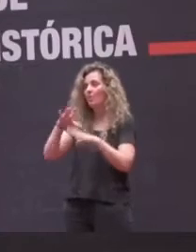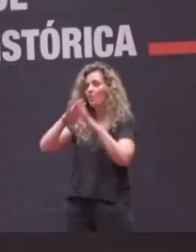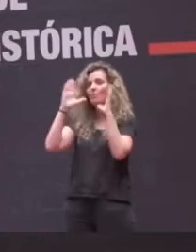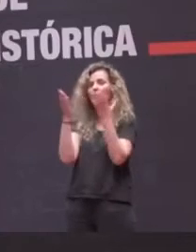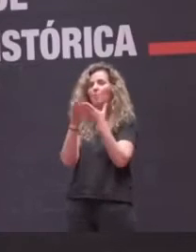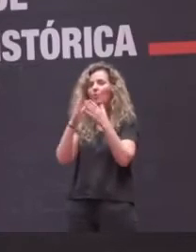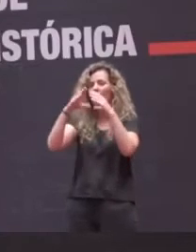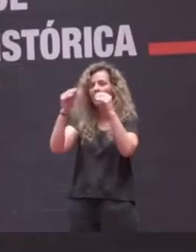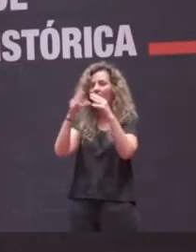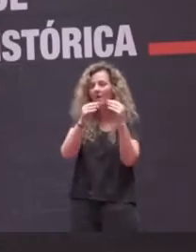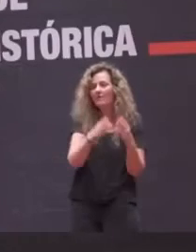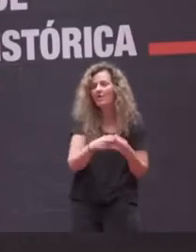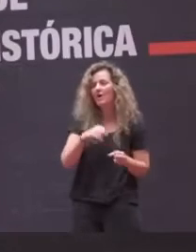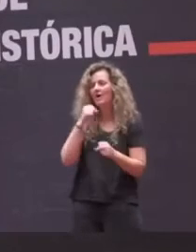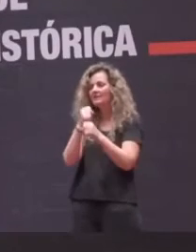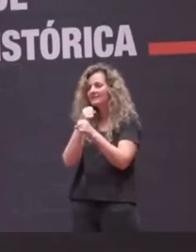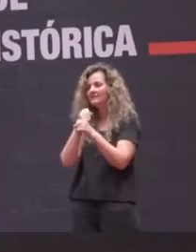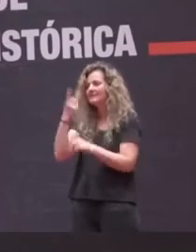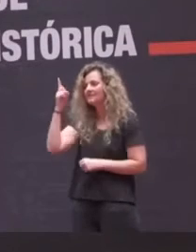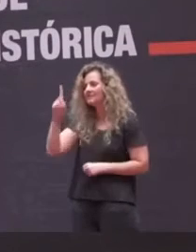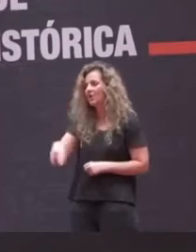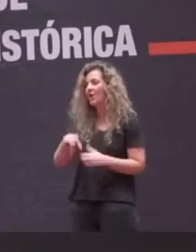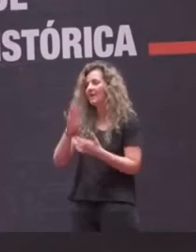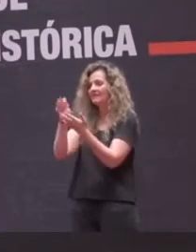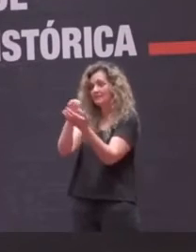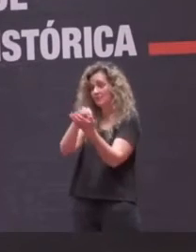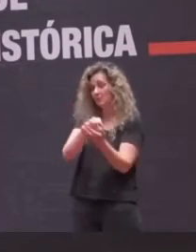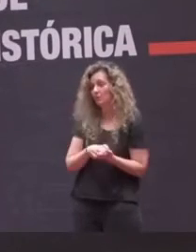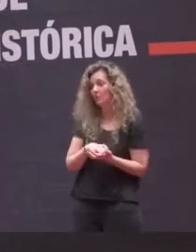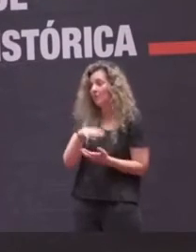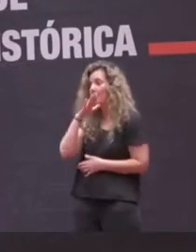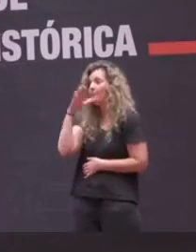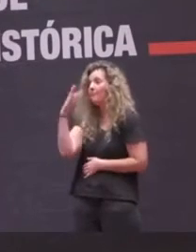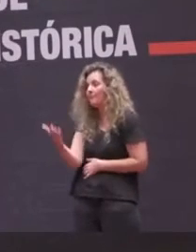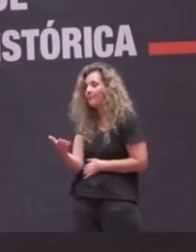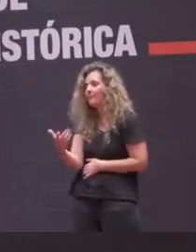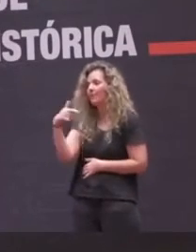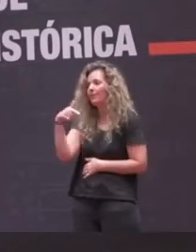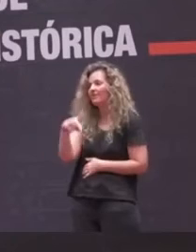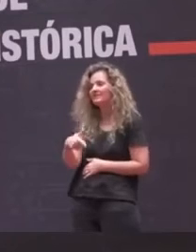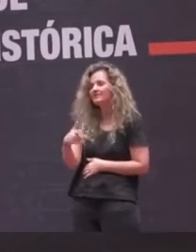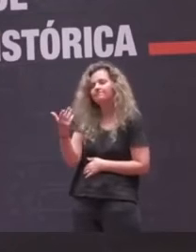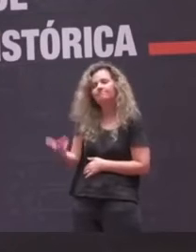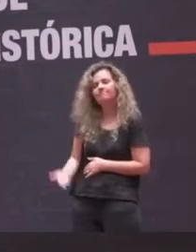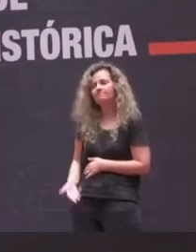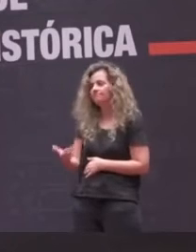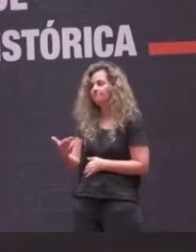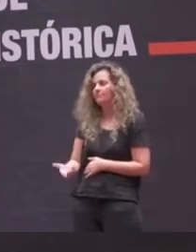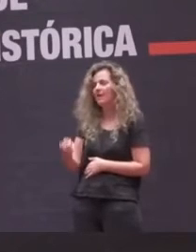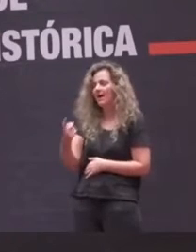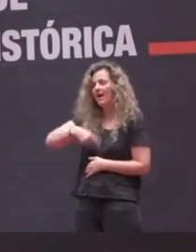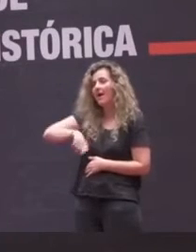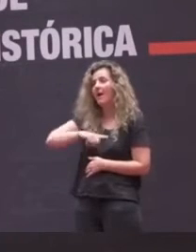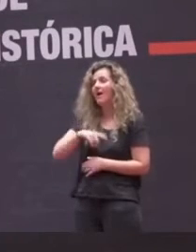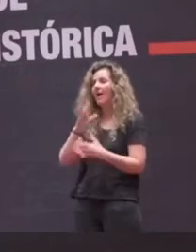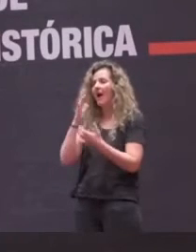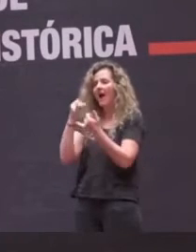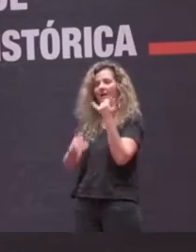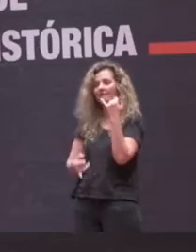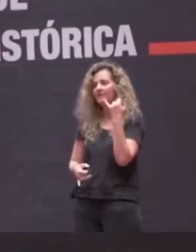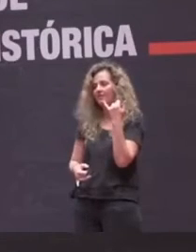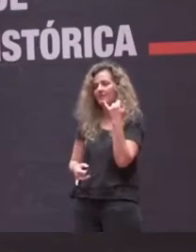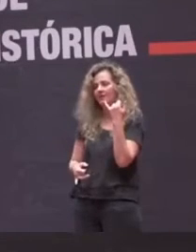das universidades, co traballo tamén desde as institucións. Por tanto, eso é moi relevante para que, digamos, ao final,